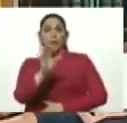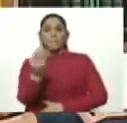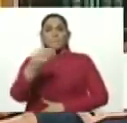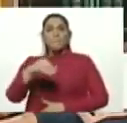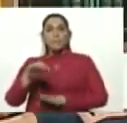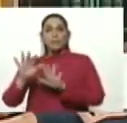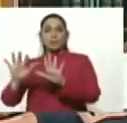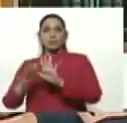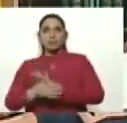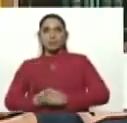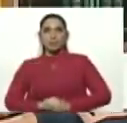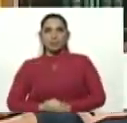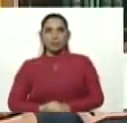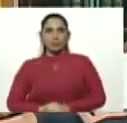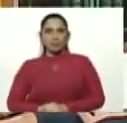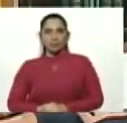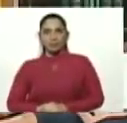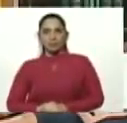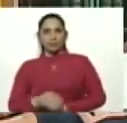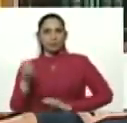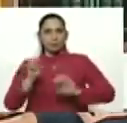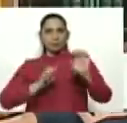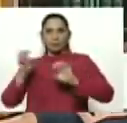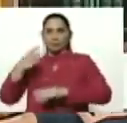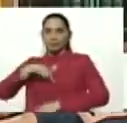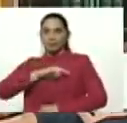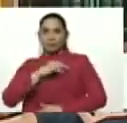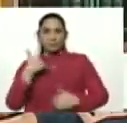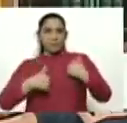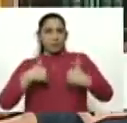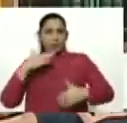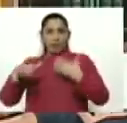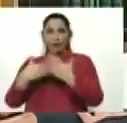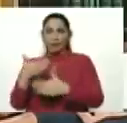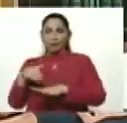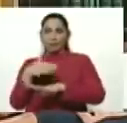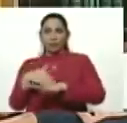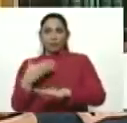10, evaluando nosotros entre miércoles y jueves,